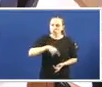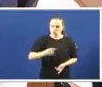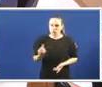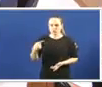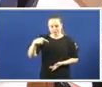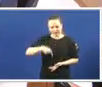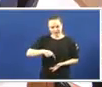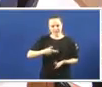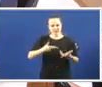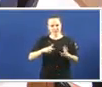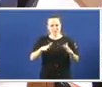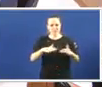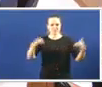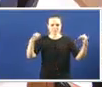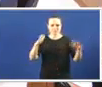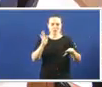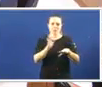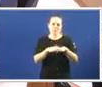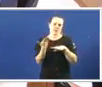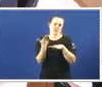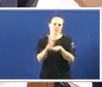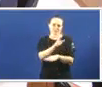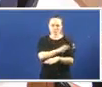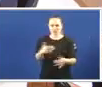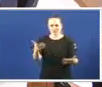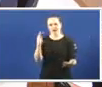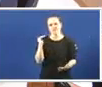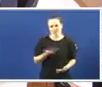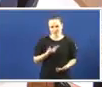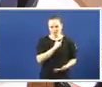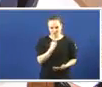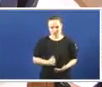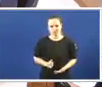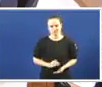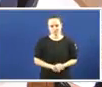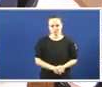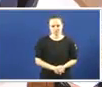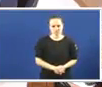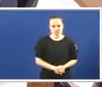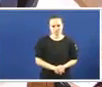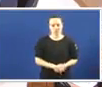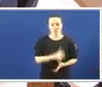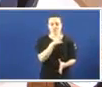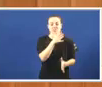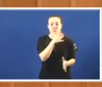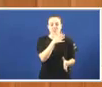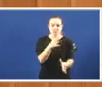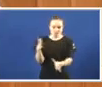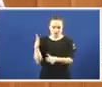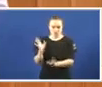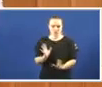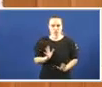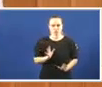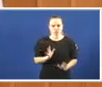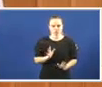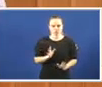precisamente para representar os afectados da crise. Exactamente para eso. Levou uns 10 anos, volvamos ao mesmo nivel